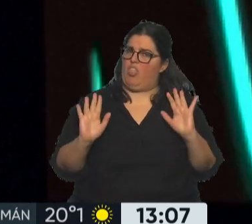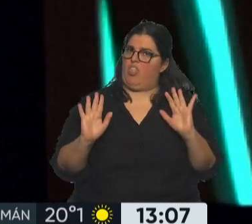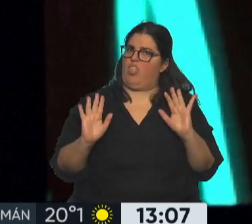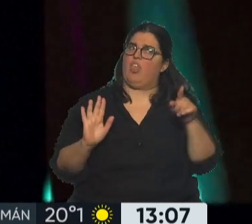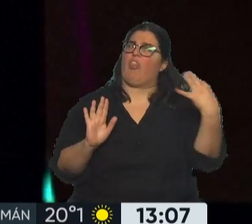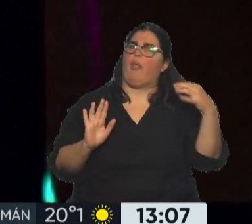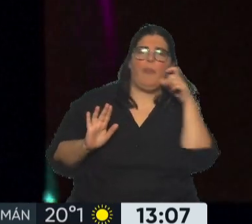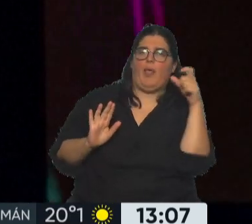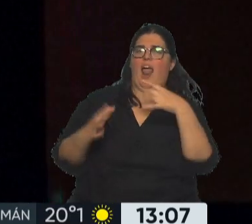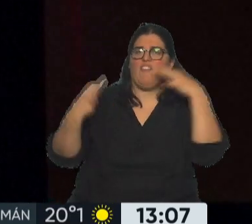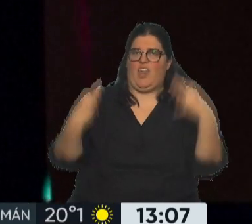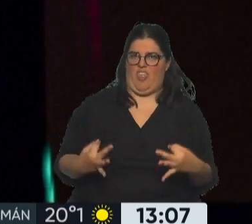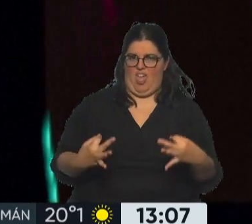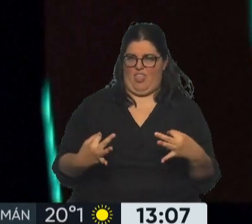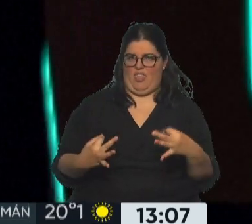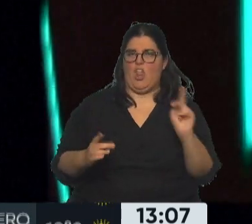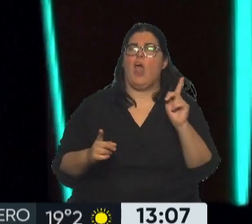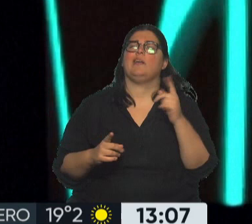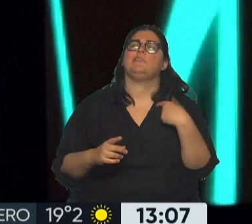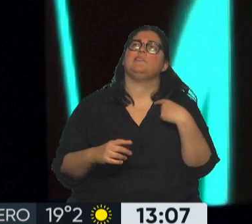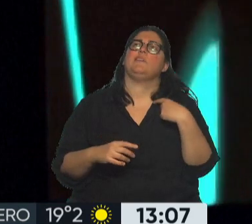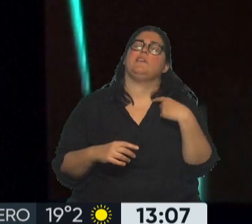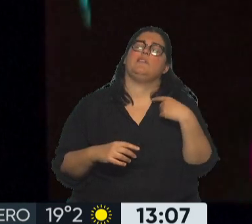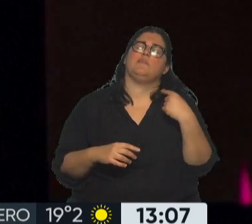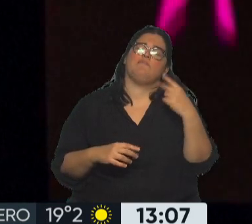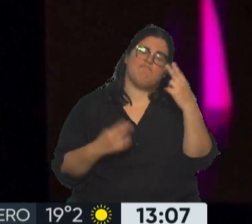verdad. No arrodillarse al verdugo